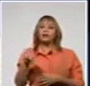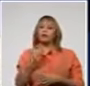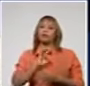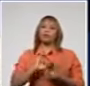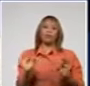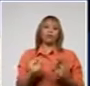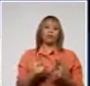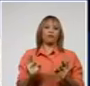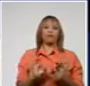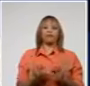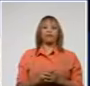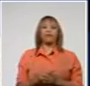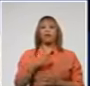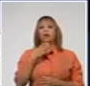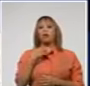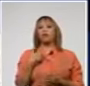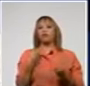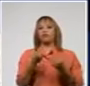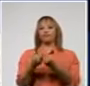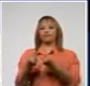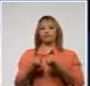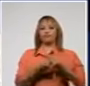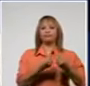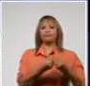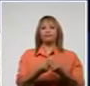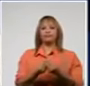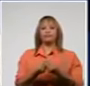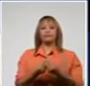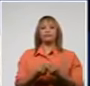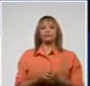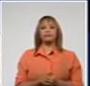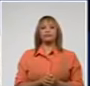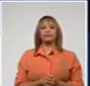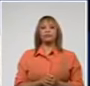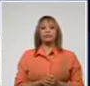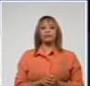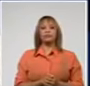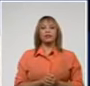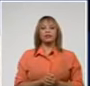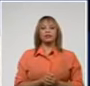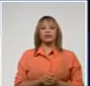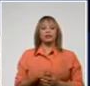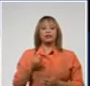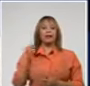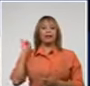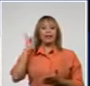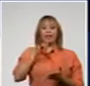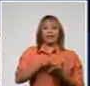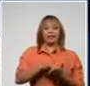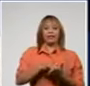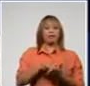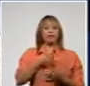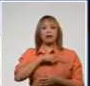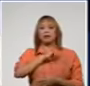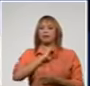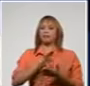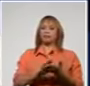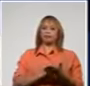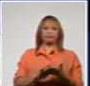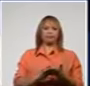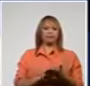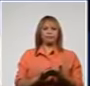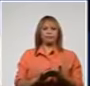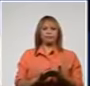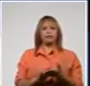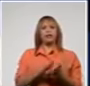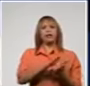fuente de infección. Con fuente de infección en el extranjero no tuvimos ningún caso en el día de ayer y se